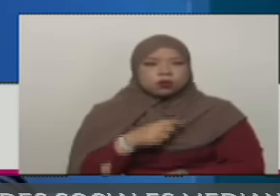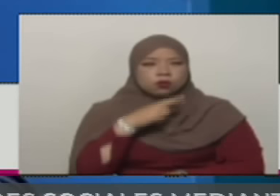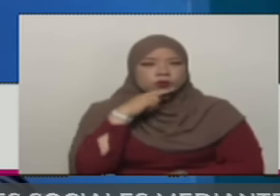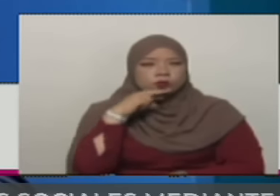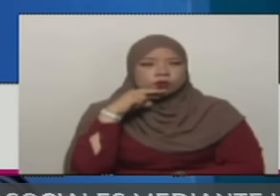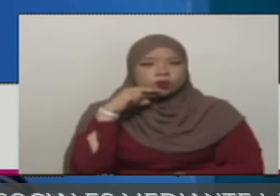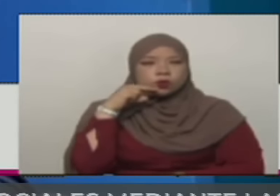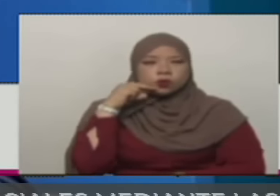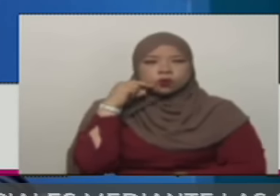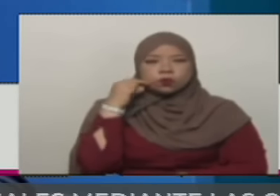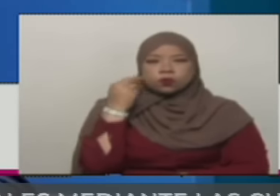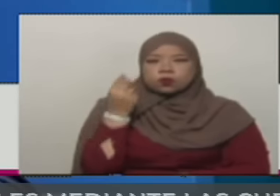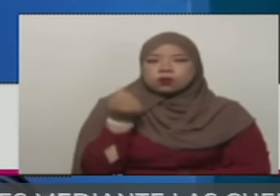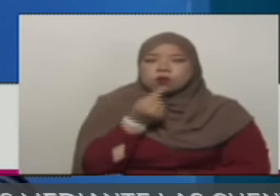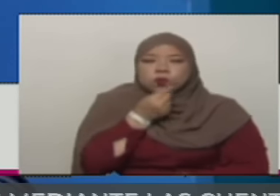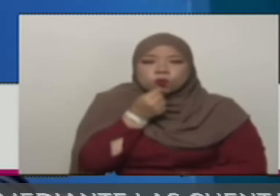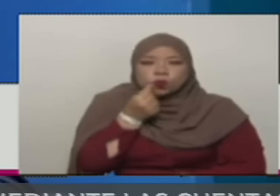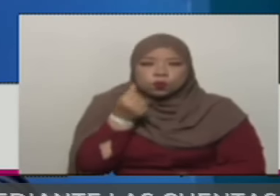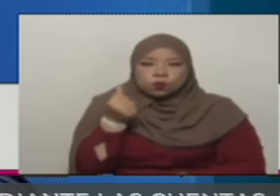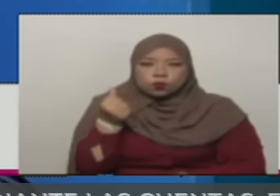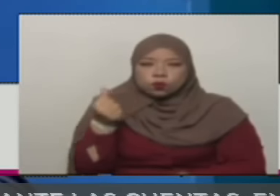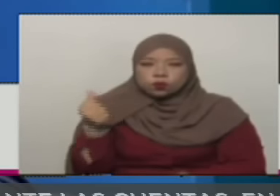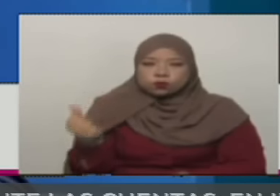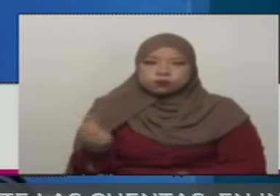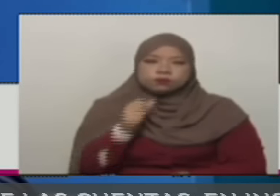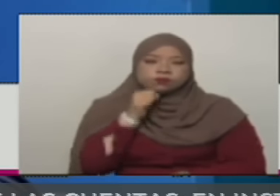deja un sabor tan dulce que no lo voy a amargar